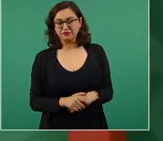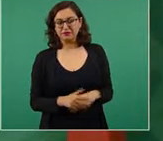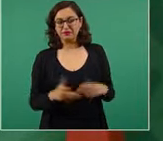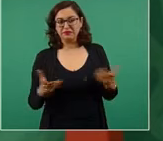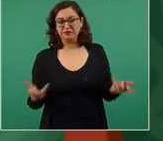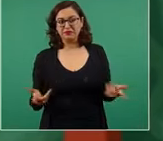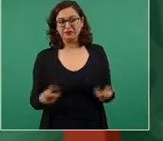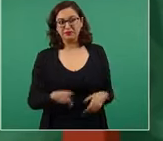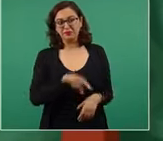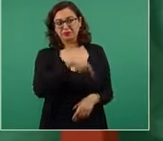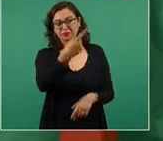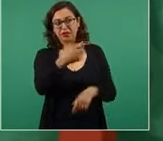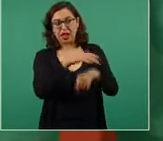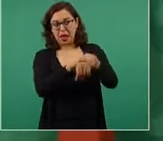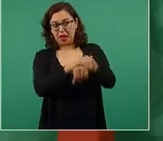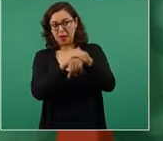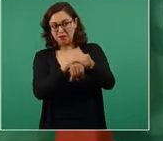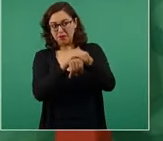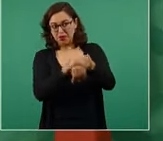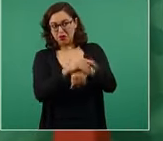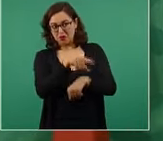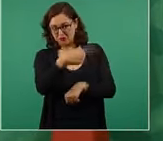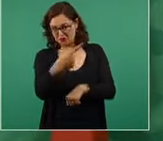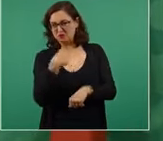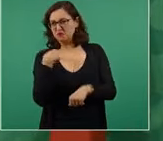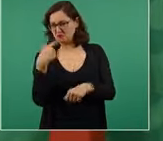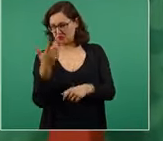por mi amigo Corbyn,